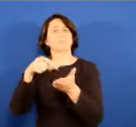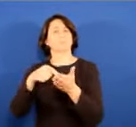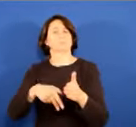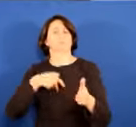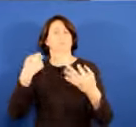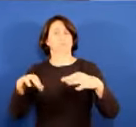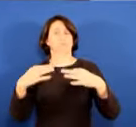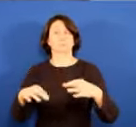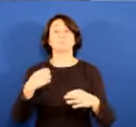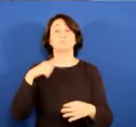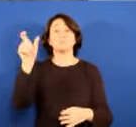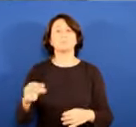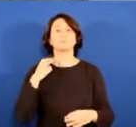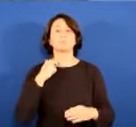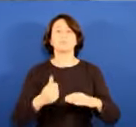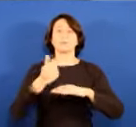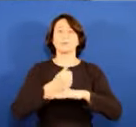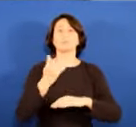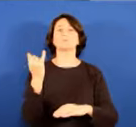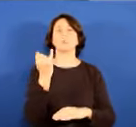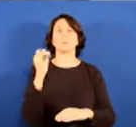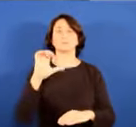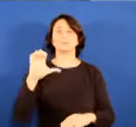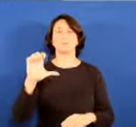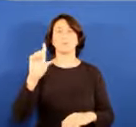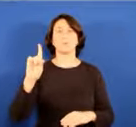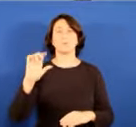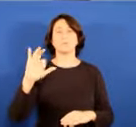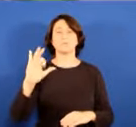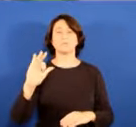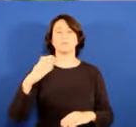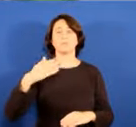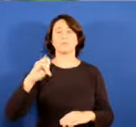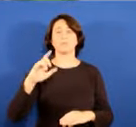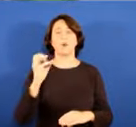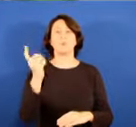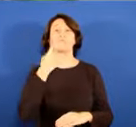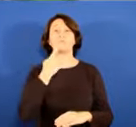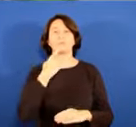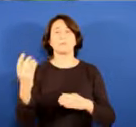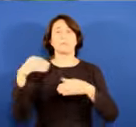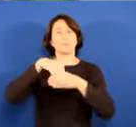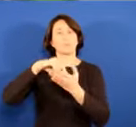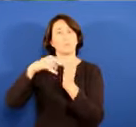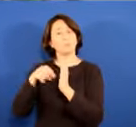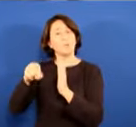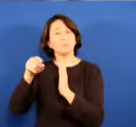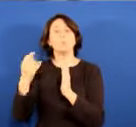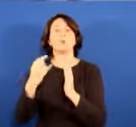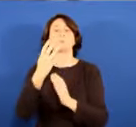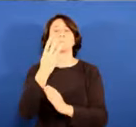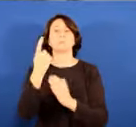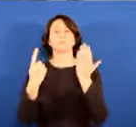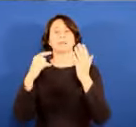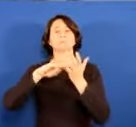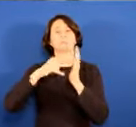equipo foral de Hacienda ha venido trabajando en el último año con el objetivo prioritario de intensificar las actuaciones que se tienen puestas en